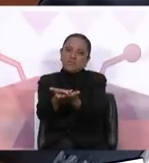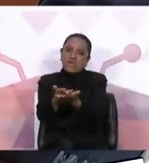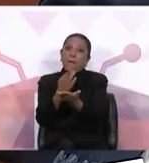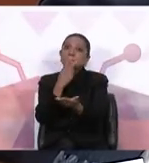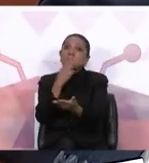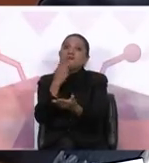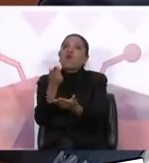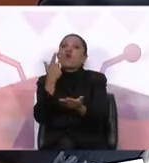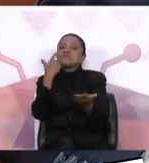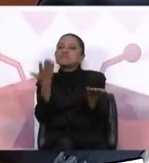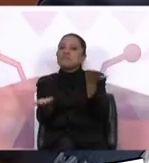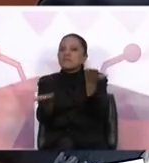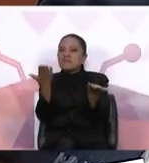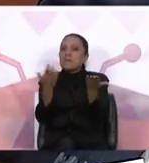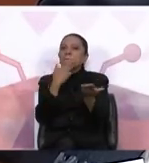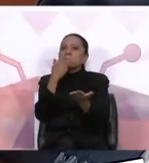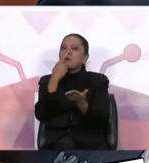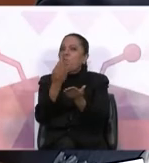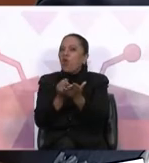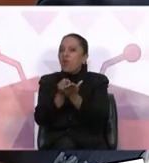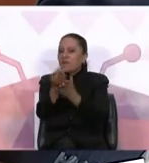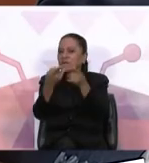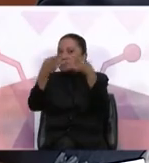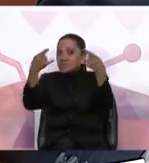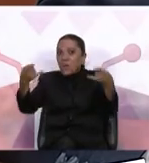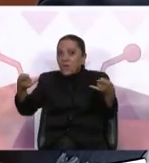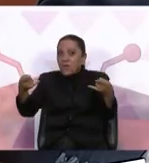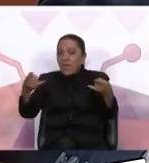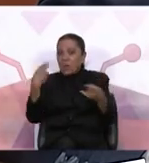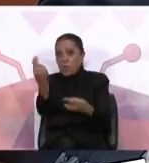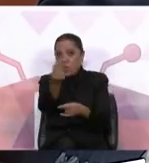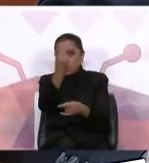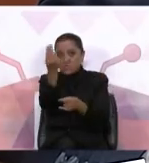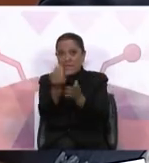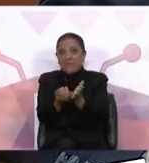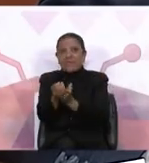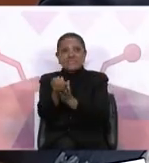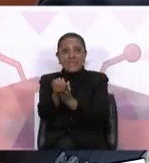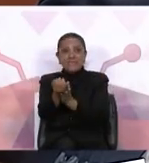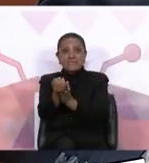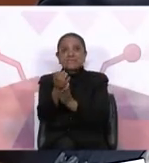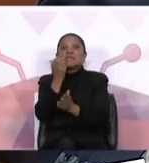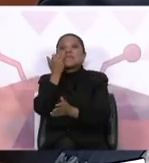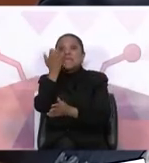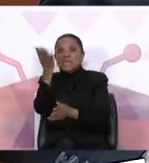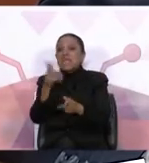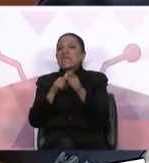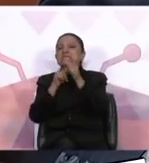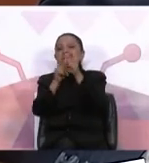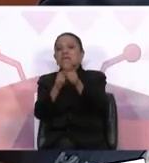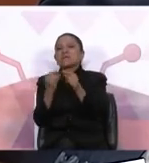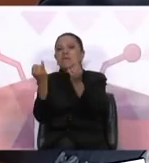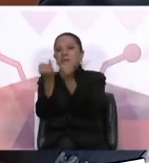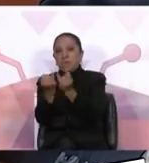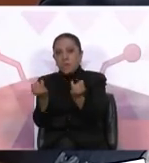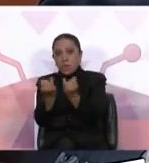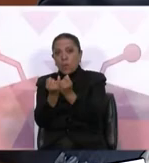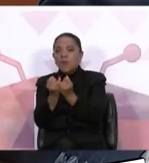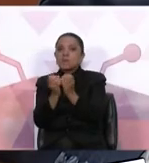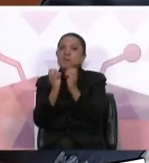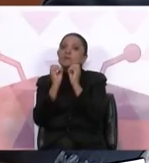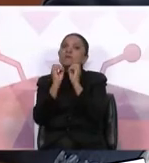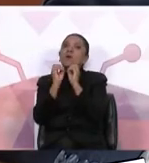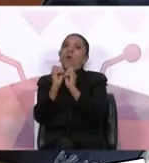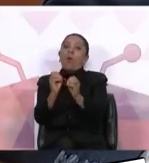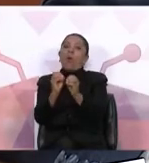la mejor trayectoria ustedes deciden si quieren seguir igual o si abren